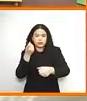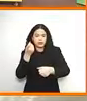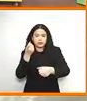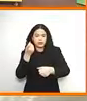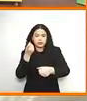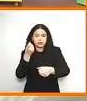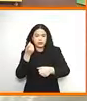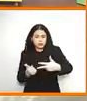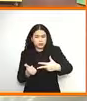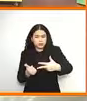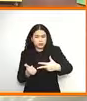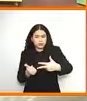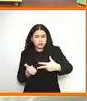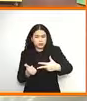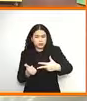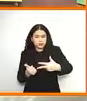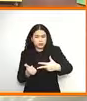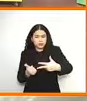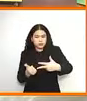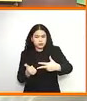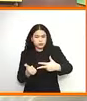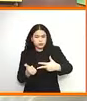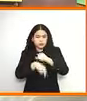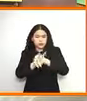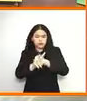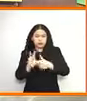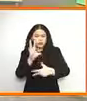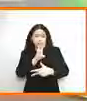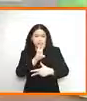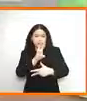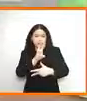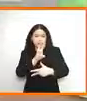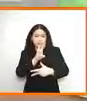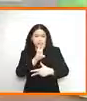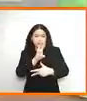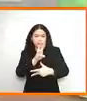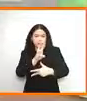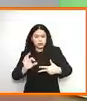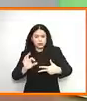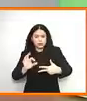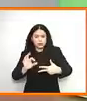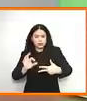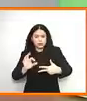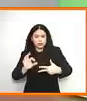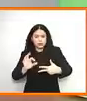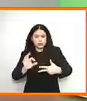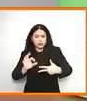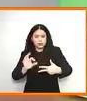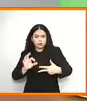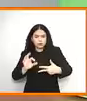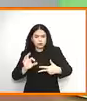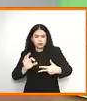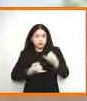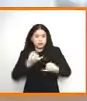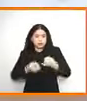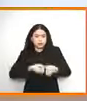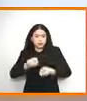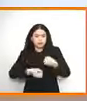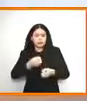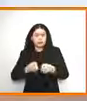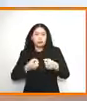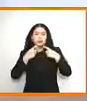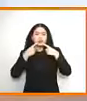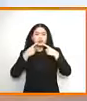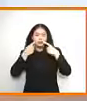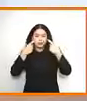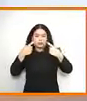10. Resultados de Pega 3, 66, 69 y 10. Finalizamos con el juego más popular de Loto, que hace de